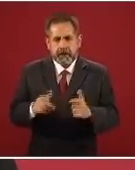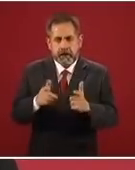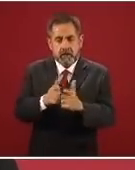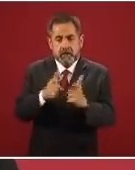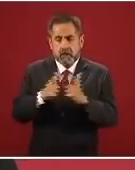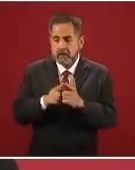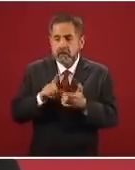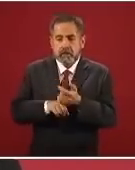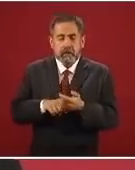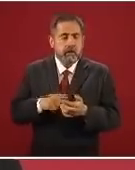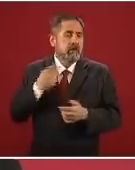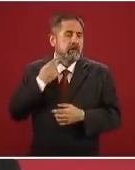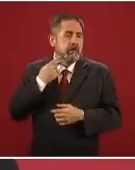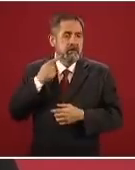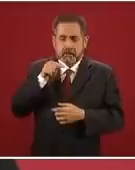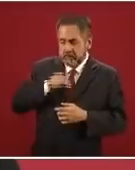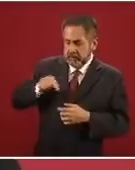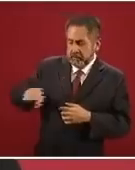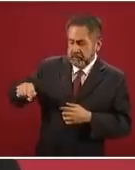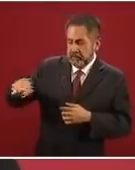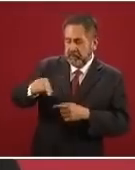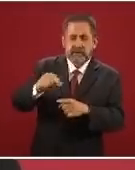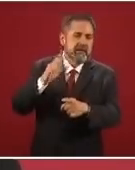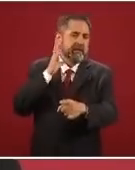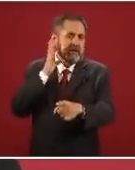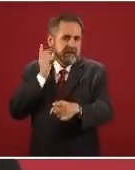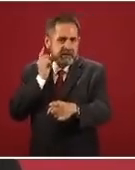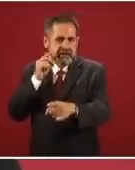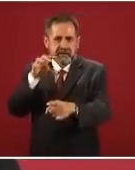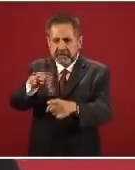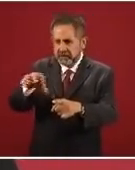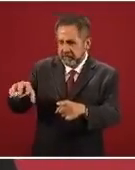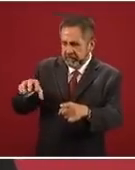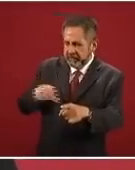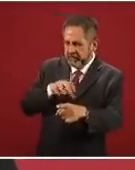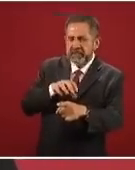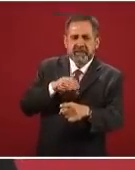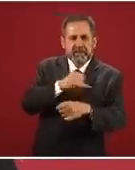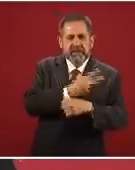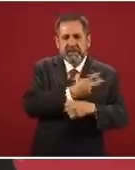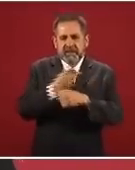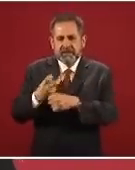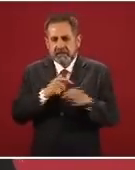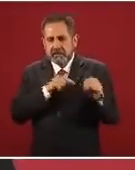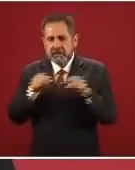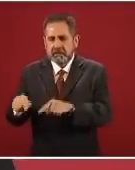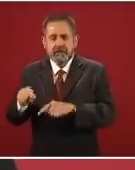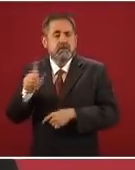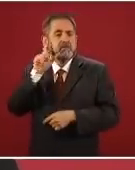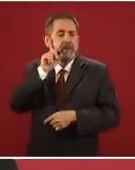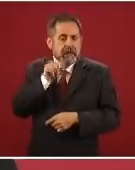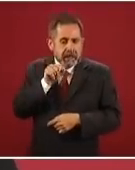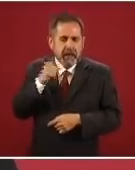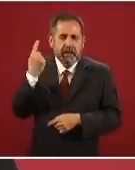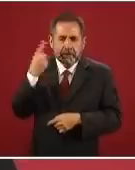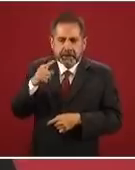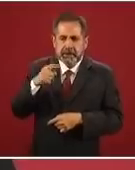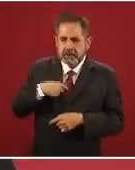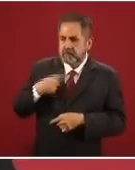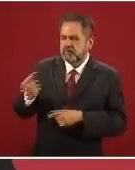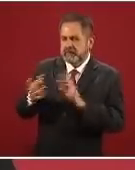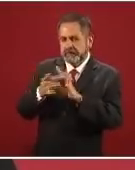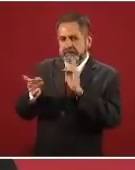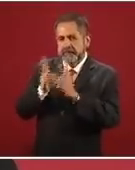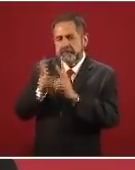todos los partidos en la Cámara de Diputados me hicieron el favor de invitarme para el día de mañana para que platiquemos